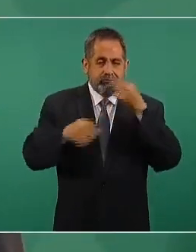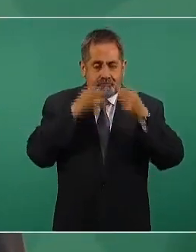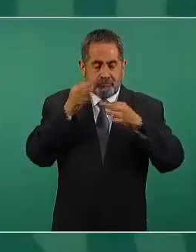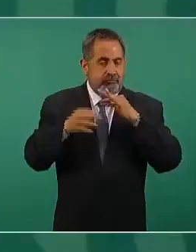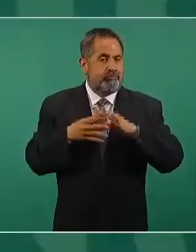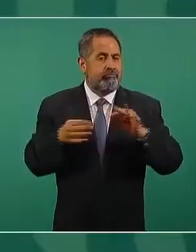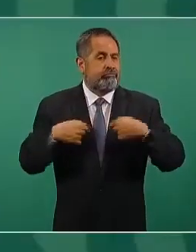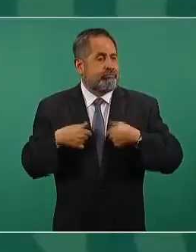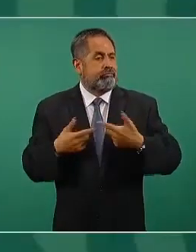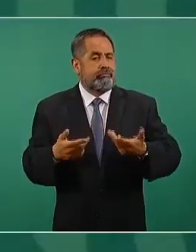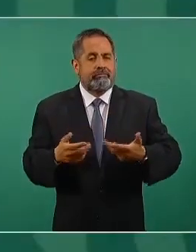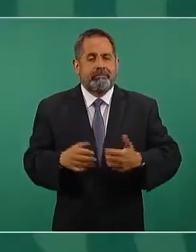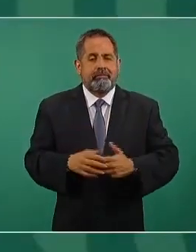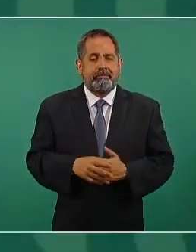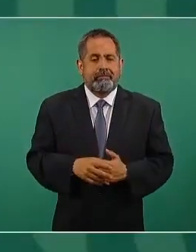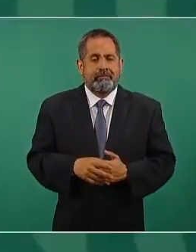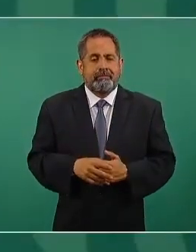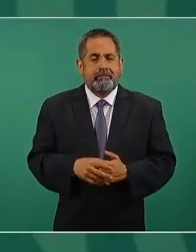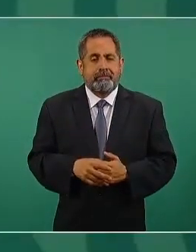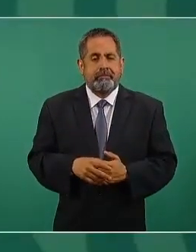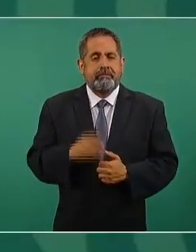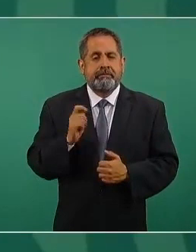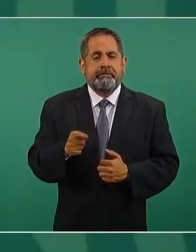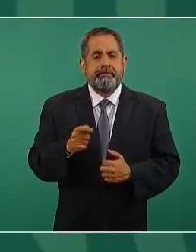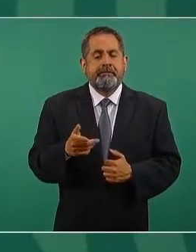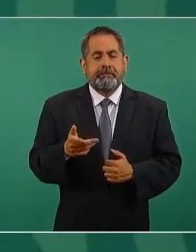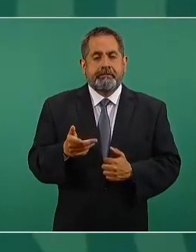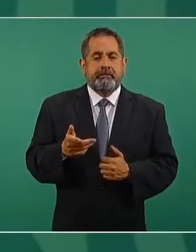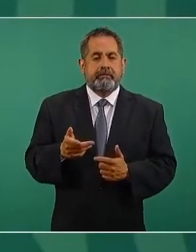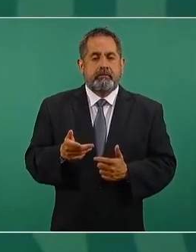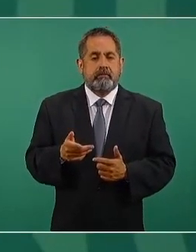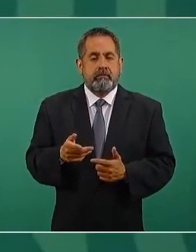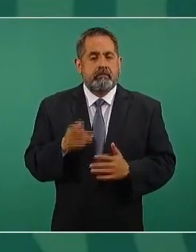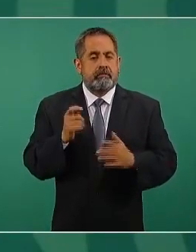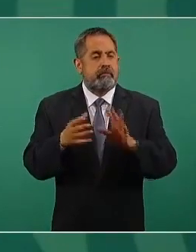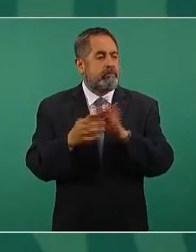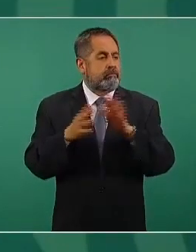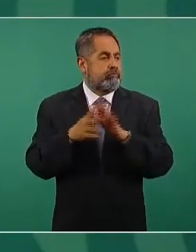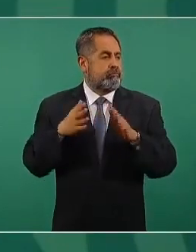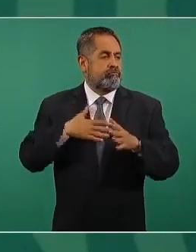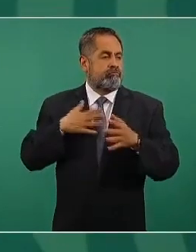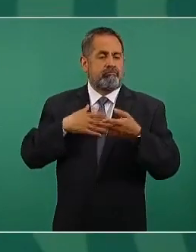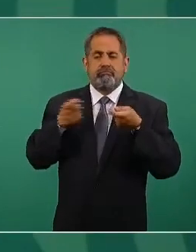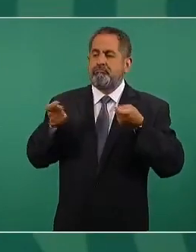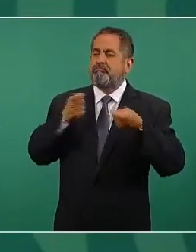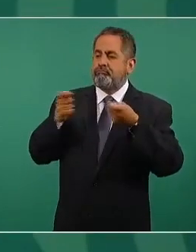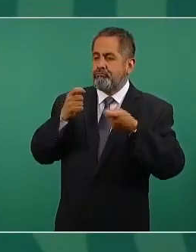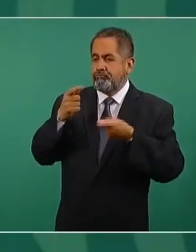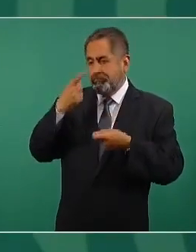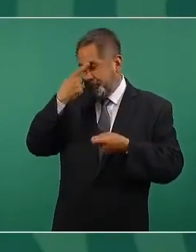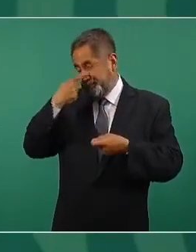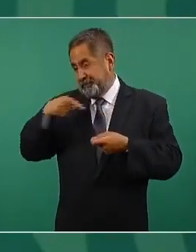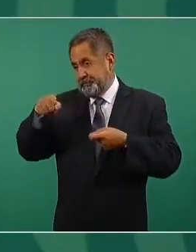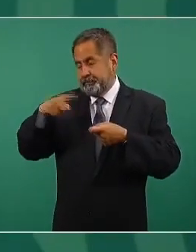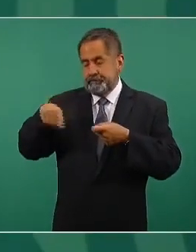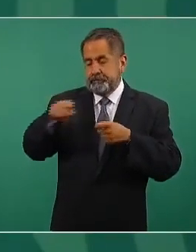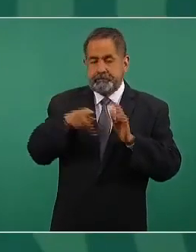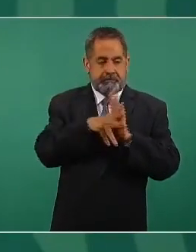o somos los que dirigimos los